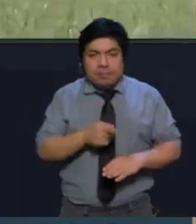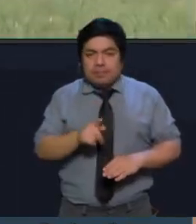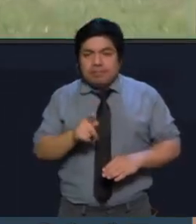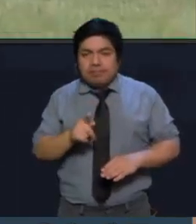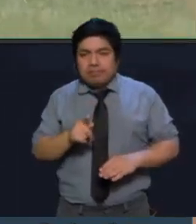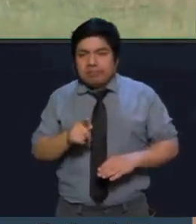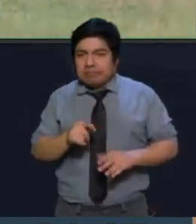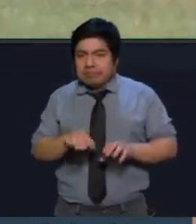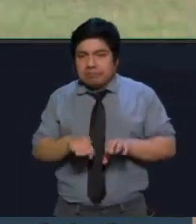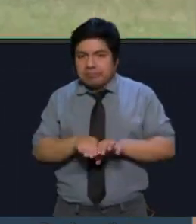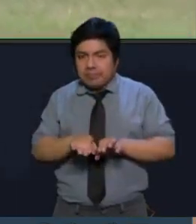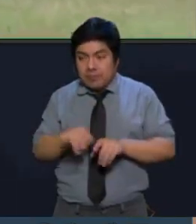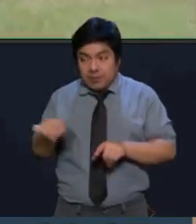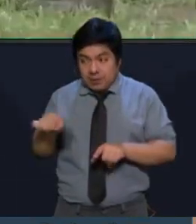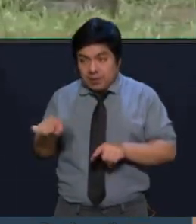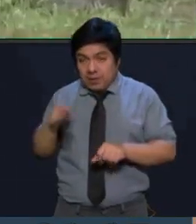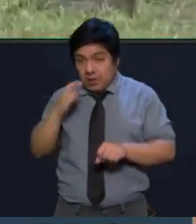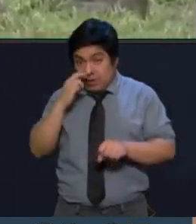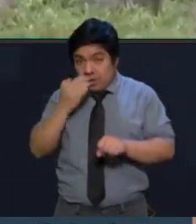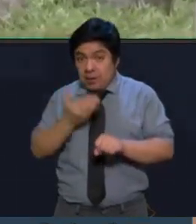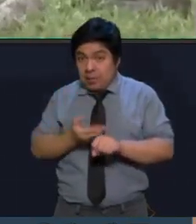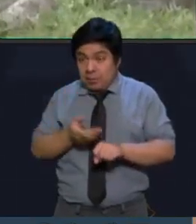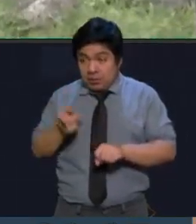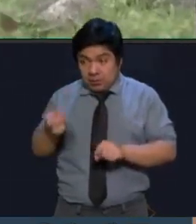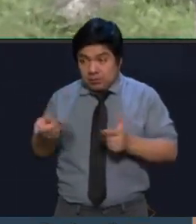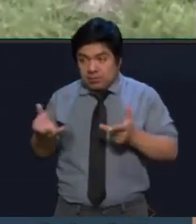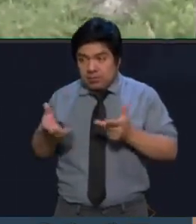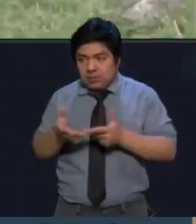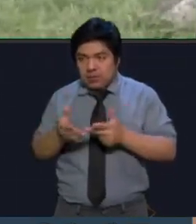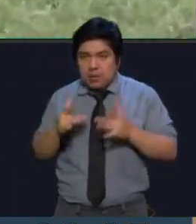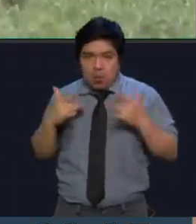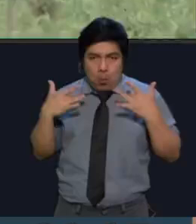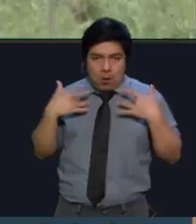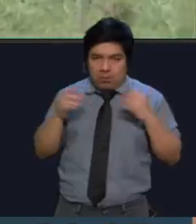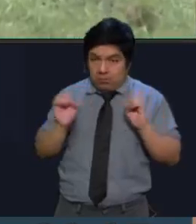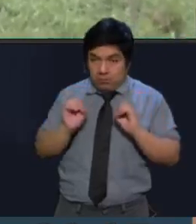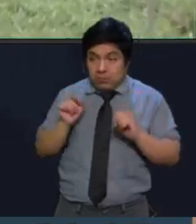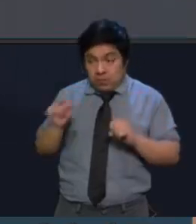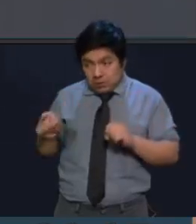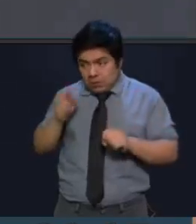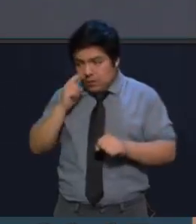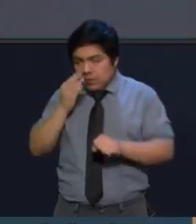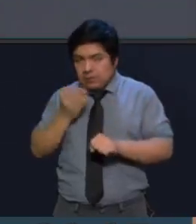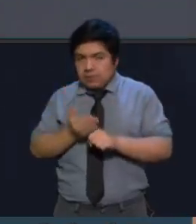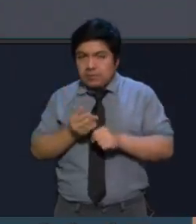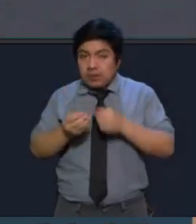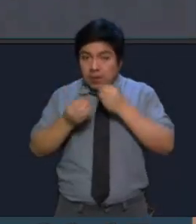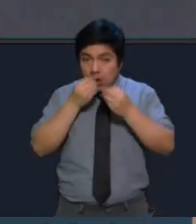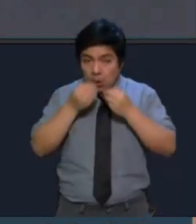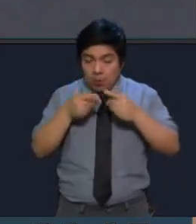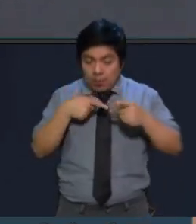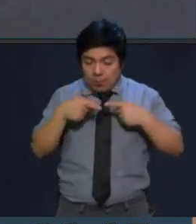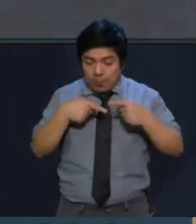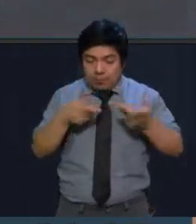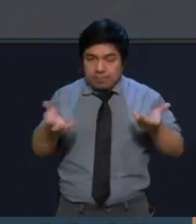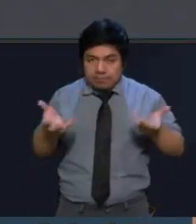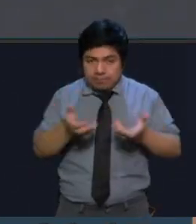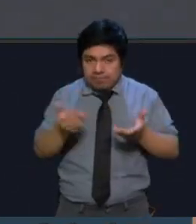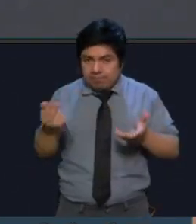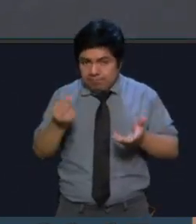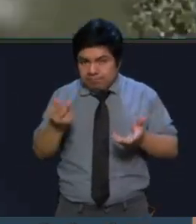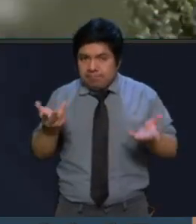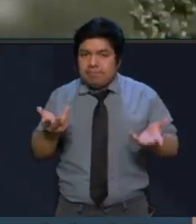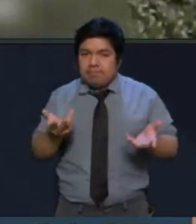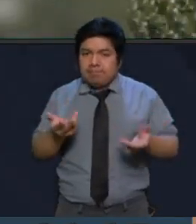los exime de la responsabilidad de hacerlo. Es importante producir alimentos y ojalá